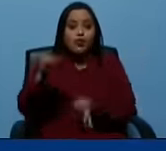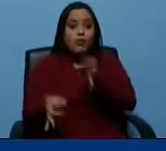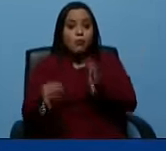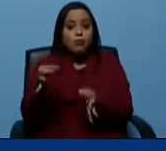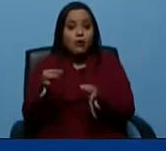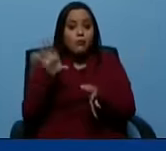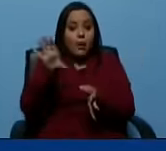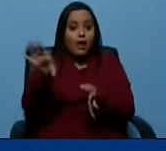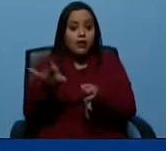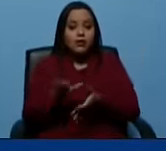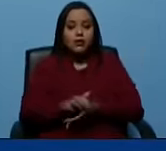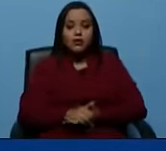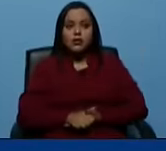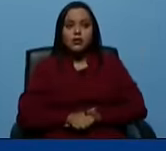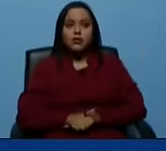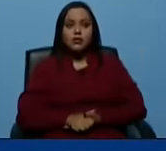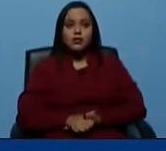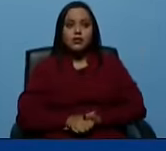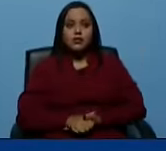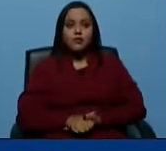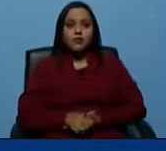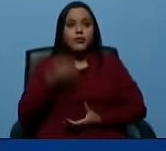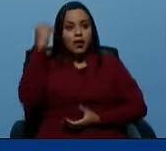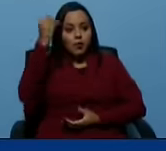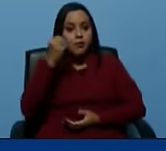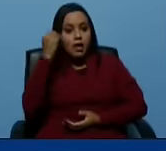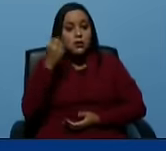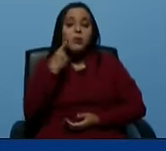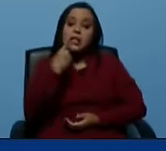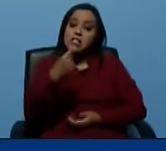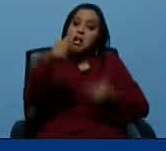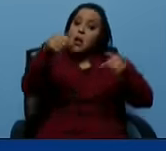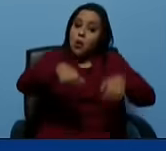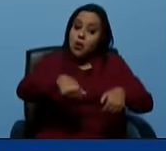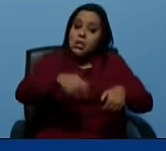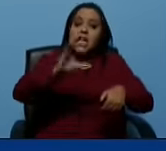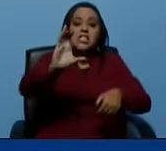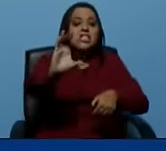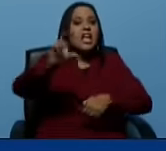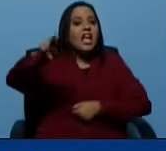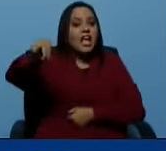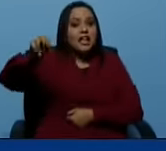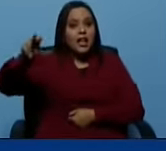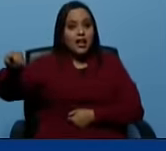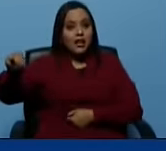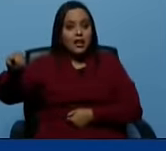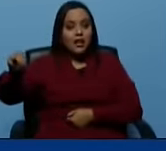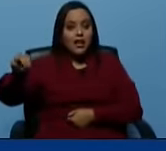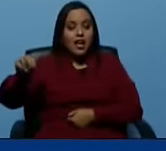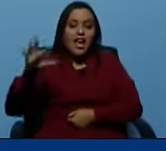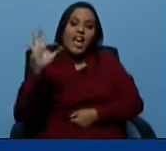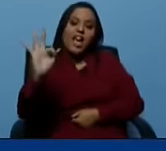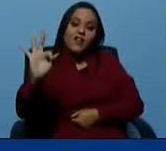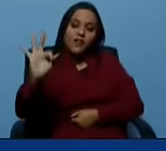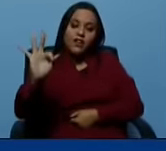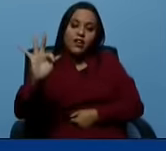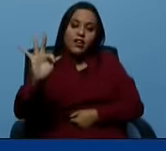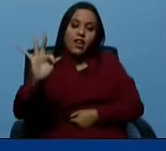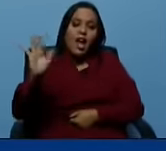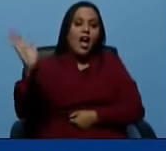República. Me imagino que lo van a decir hoy, CNN, EFE, AP,